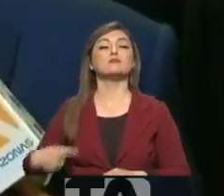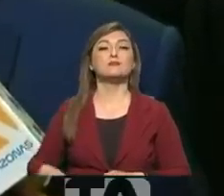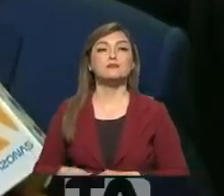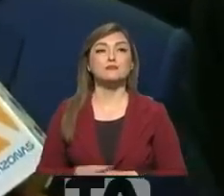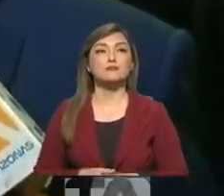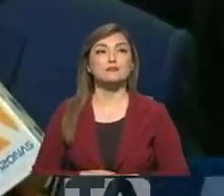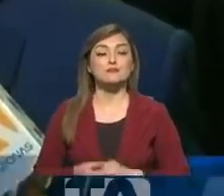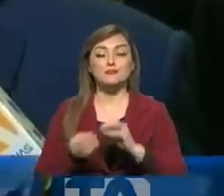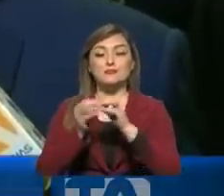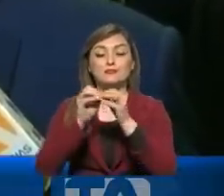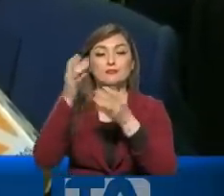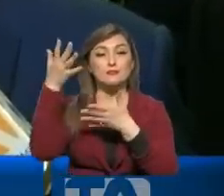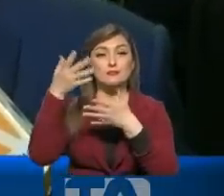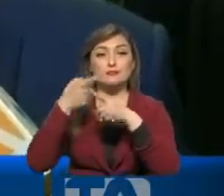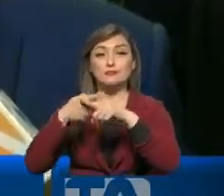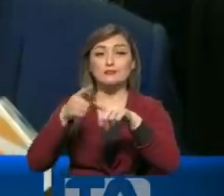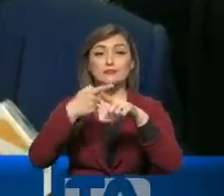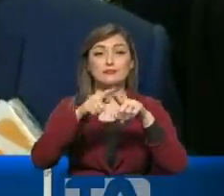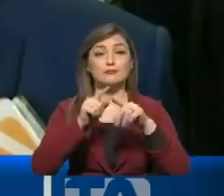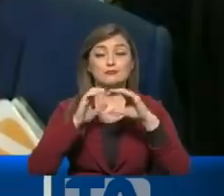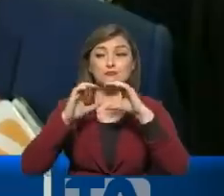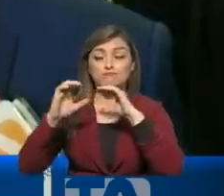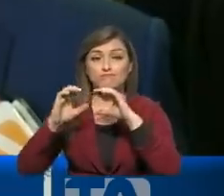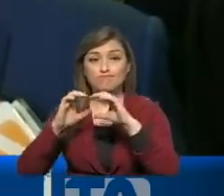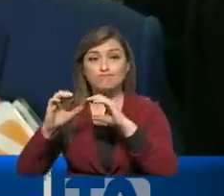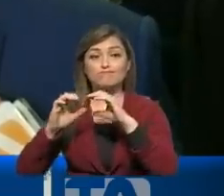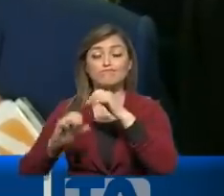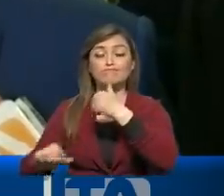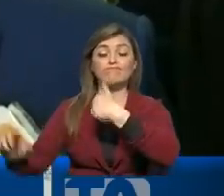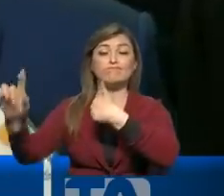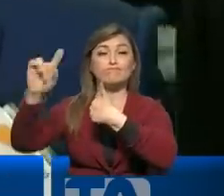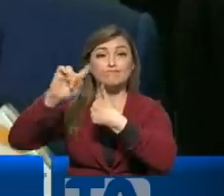Actores de diferentes bancadas aquí el día de hoy, hemos conversado con